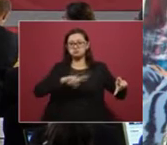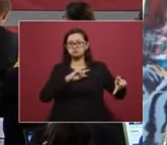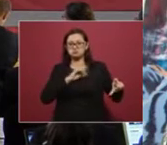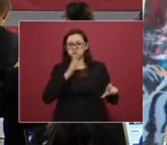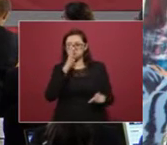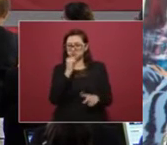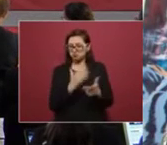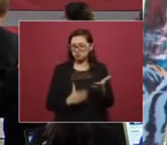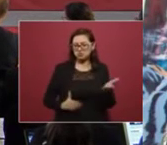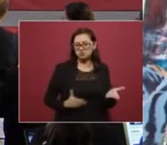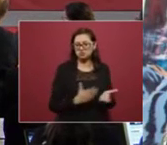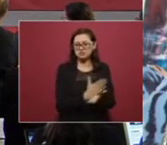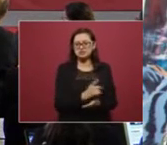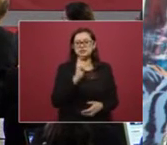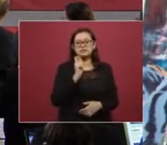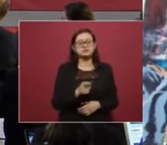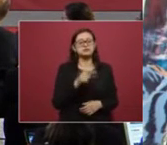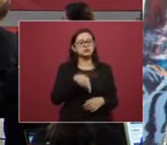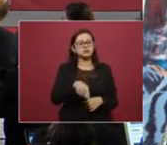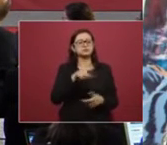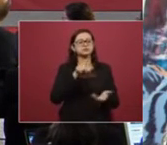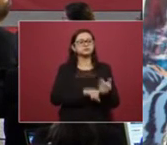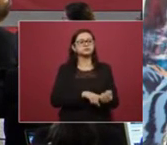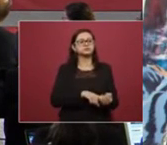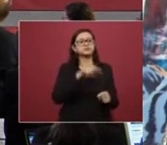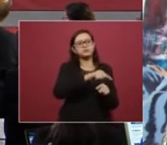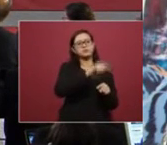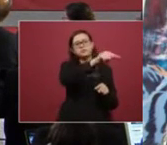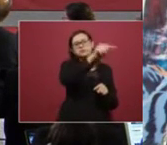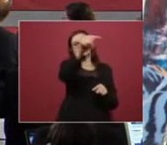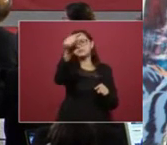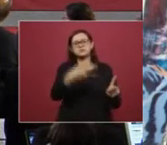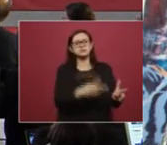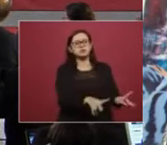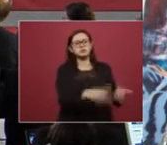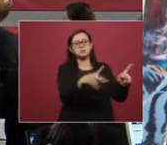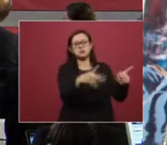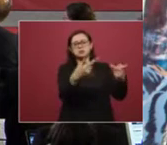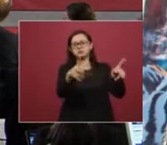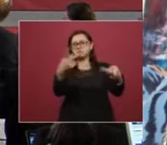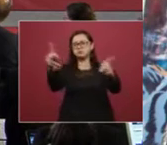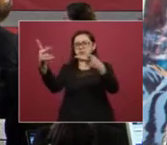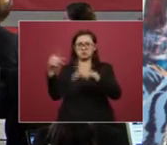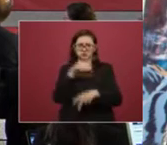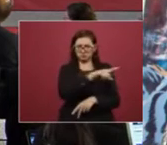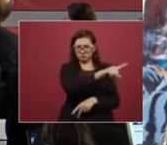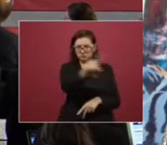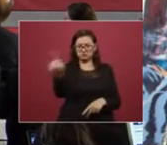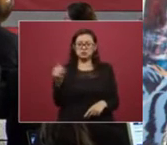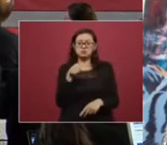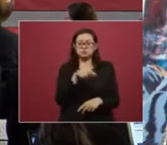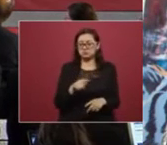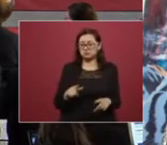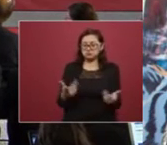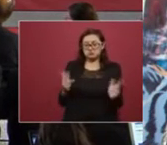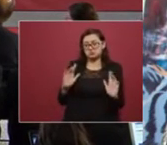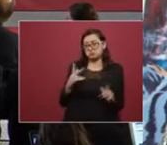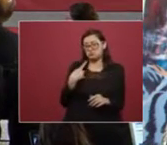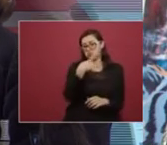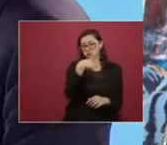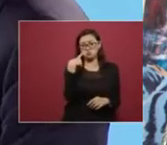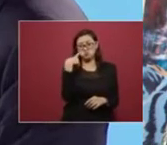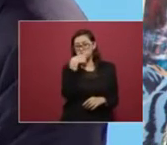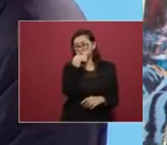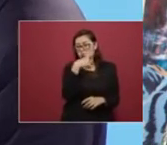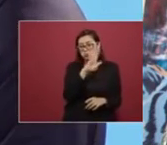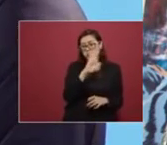servicio. Las estaciones de servicio no están imputando un margen homogéneo, es decir, hay algunas que imputan un margen relativamente pequeño, son